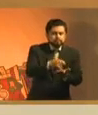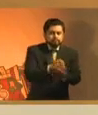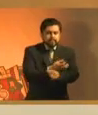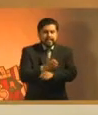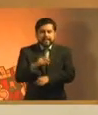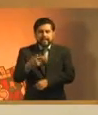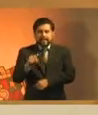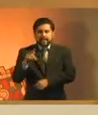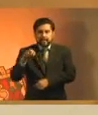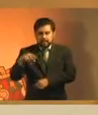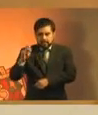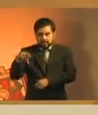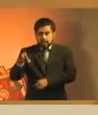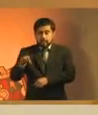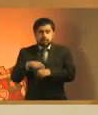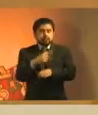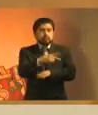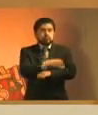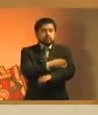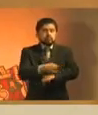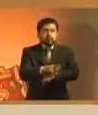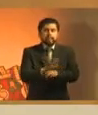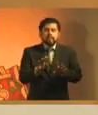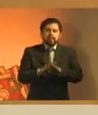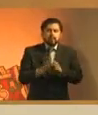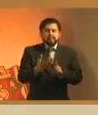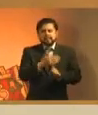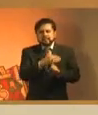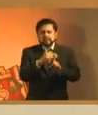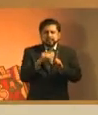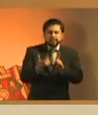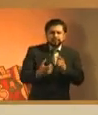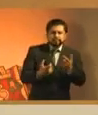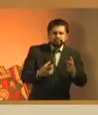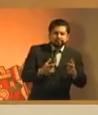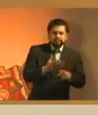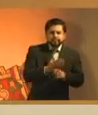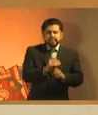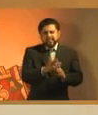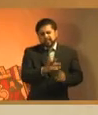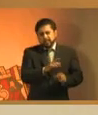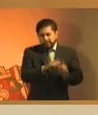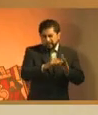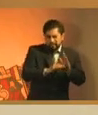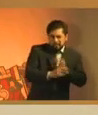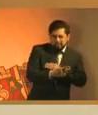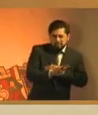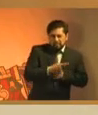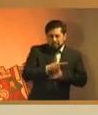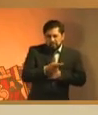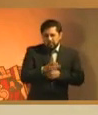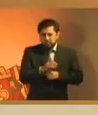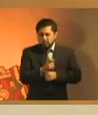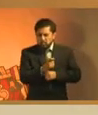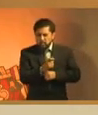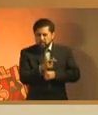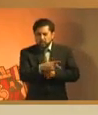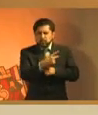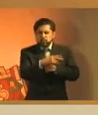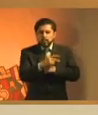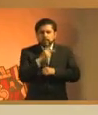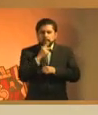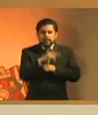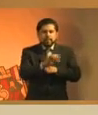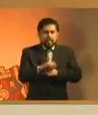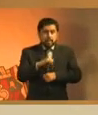de una familia de una familia de clase modesta de clase media baja diría yo su padre este es el que tiene